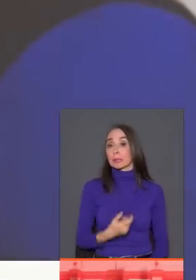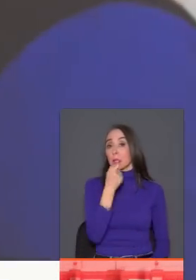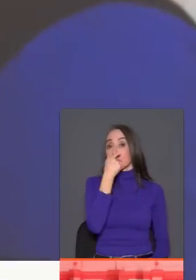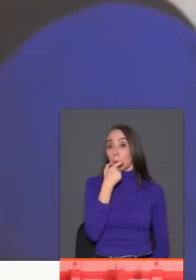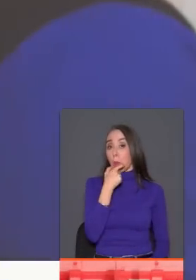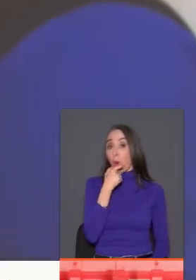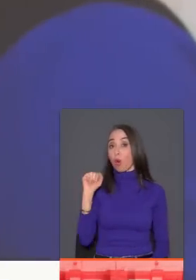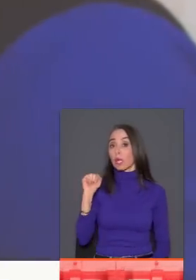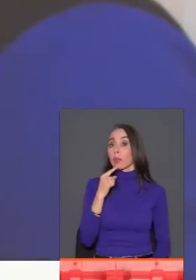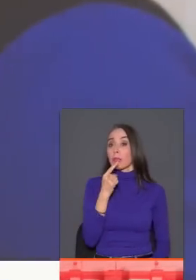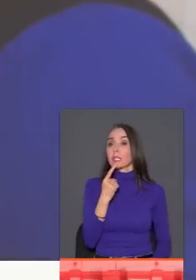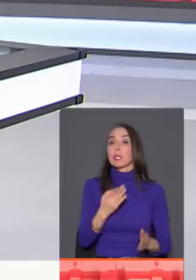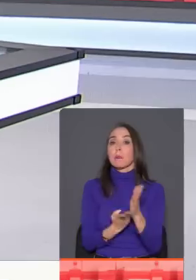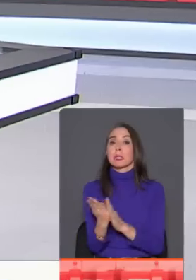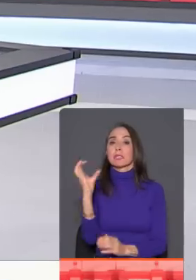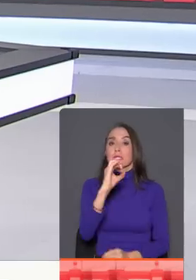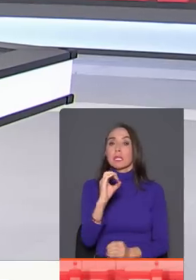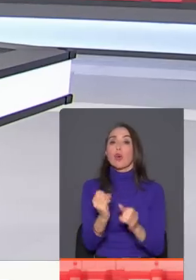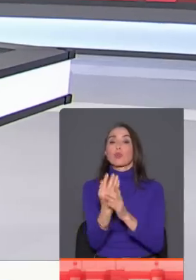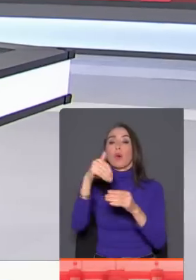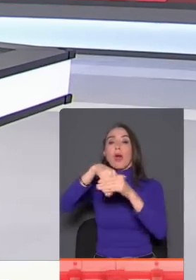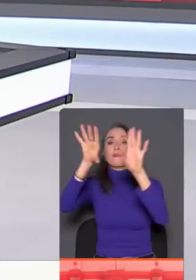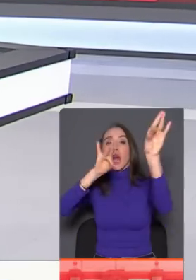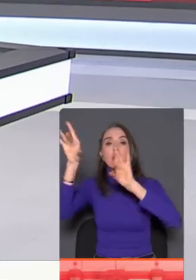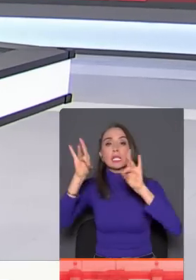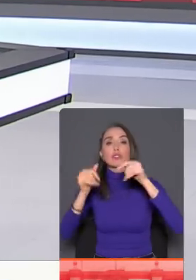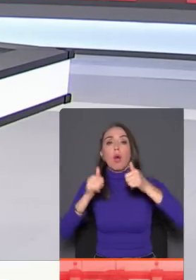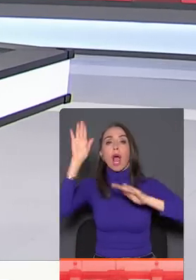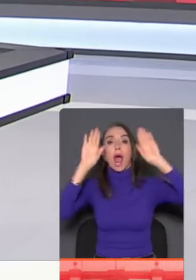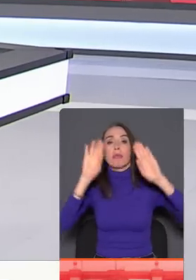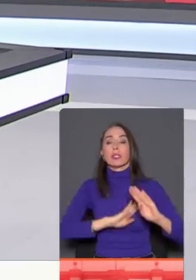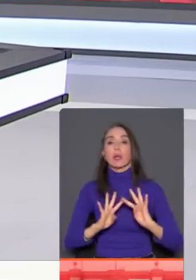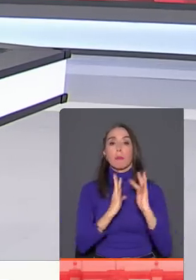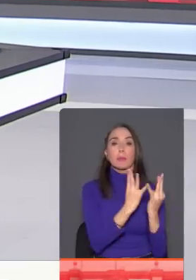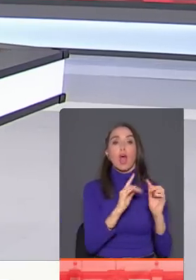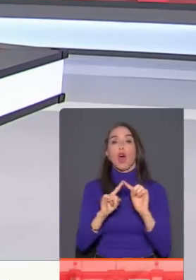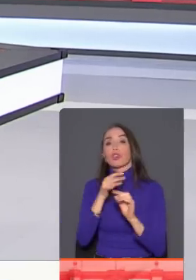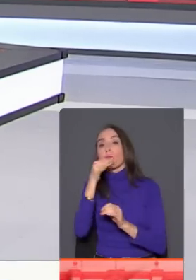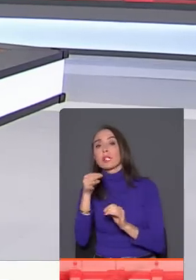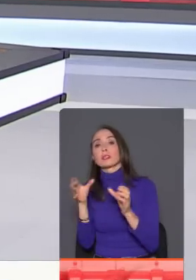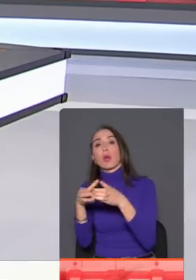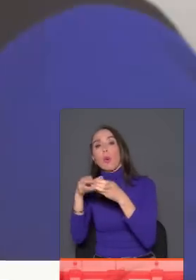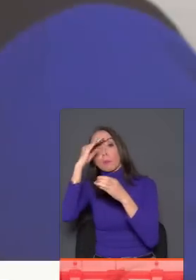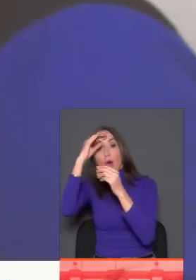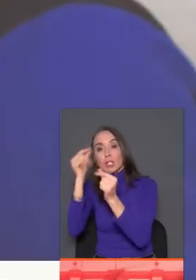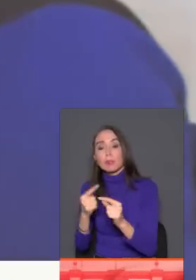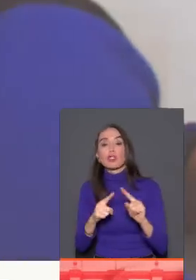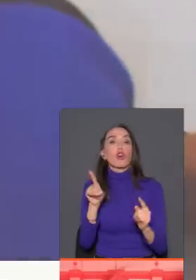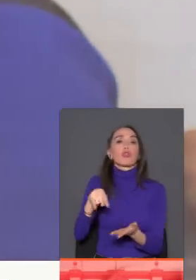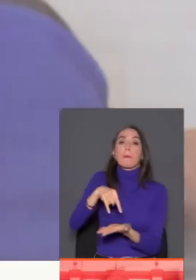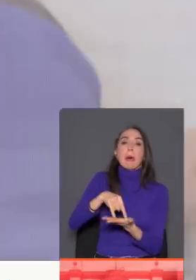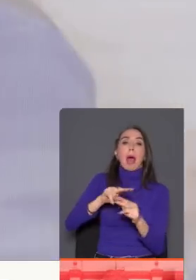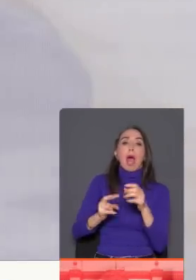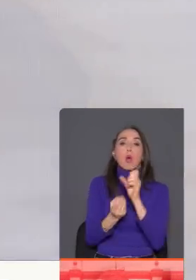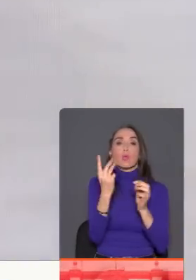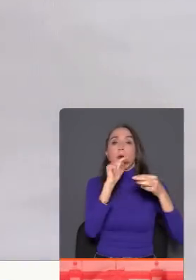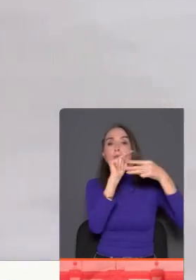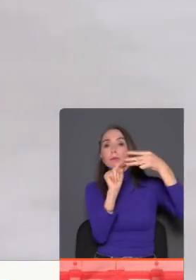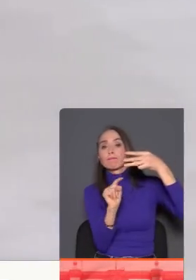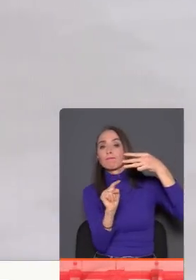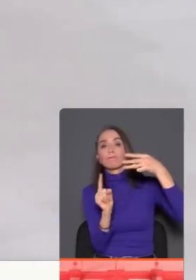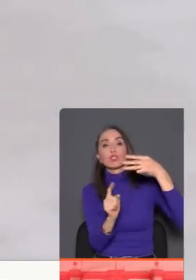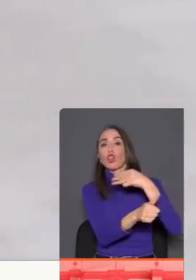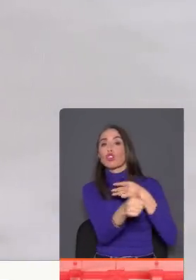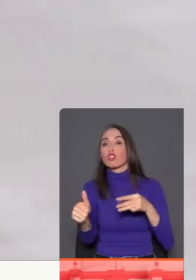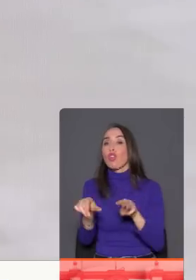partir de cero nueva elección convencionales hay otros que dicen comité de expertos otros dicen parlamentos en fin no hay una unanimidad en